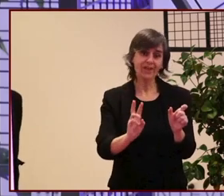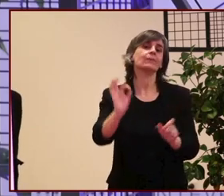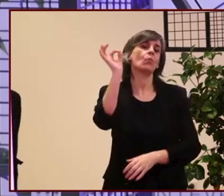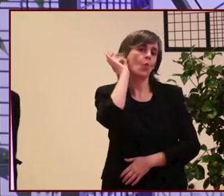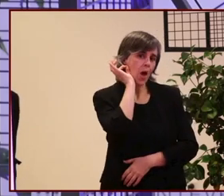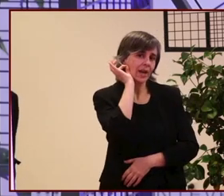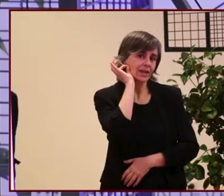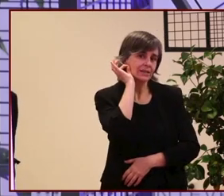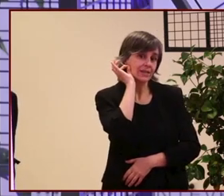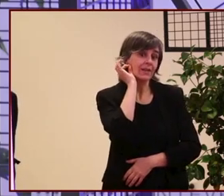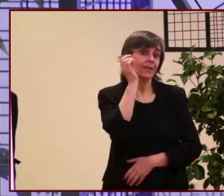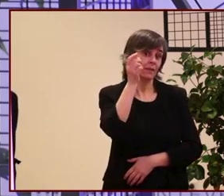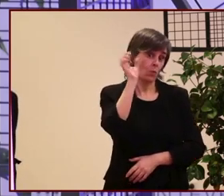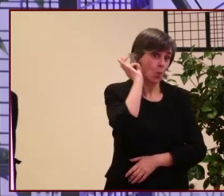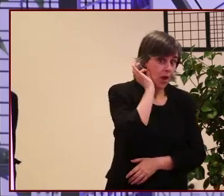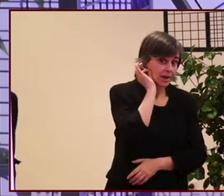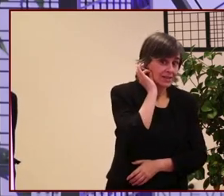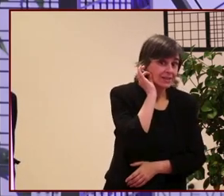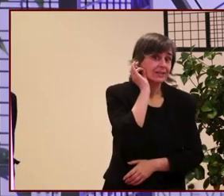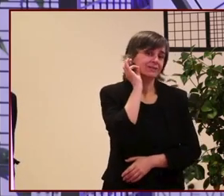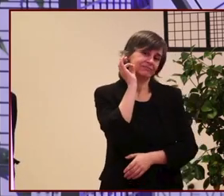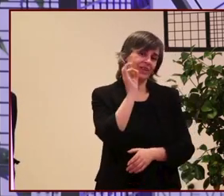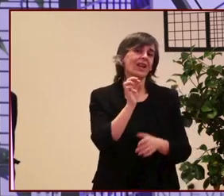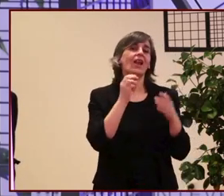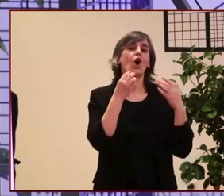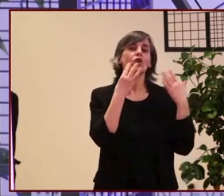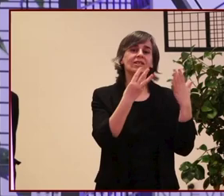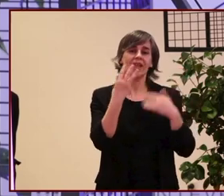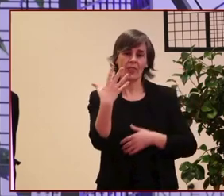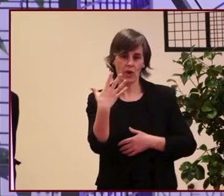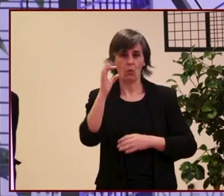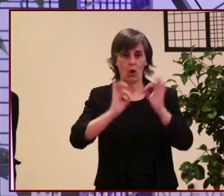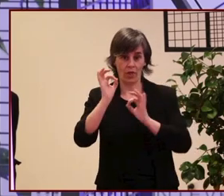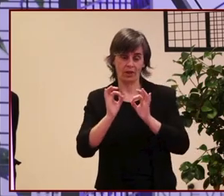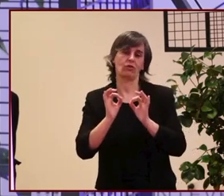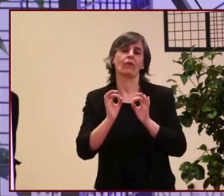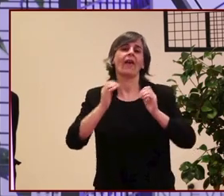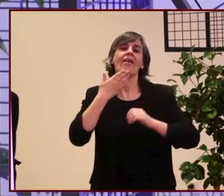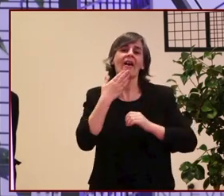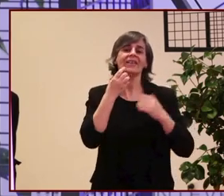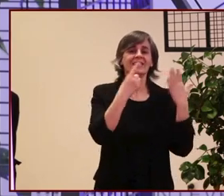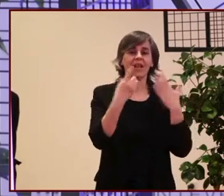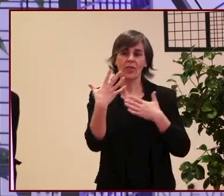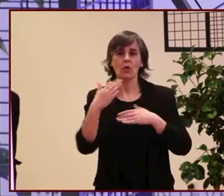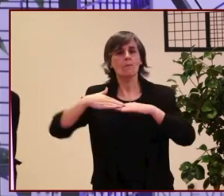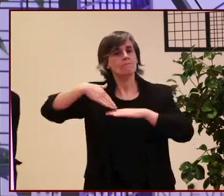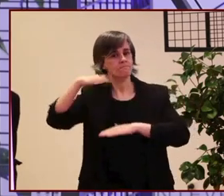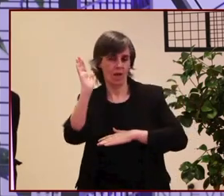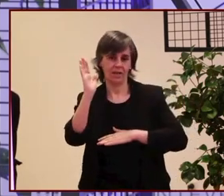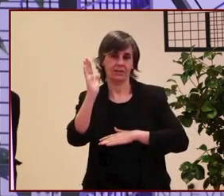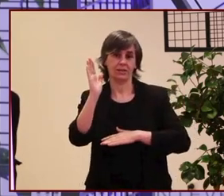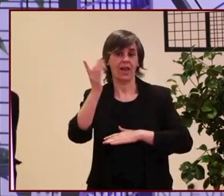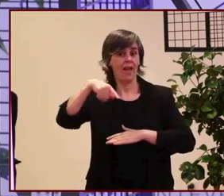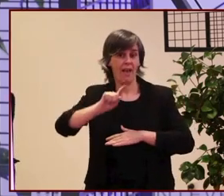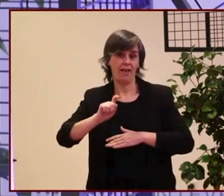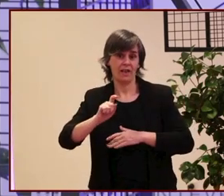85% son mayor de 65 años muchas de estas mujeres que han cumplido 65 años no pudieron cotizar